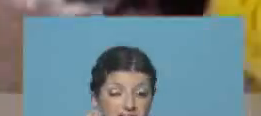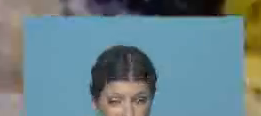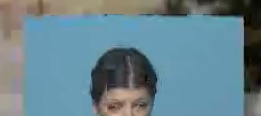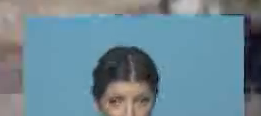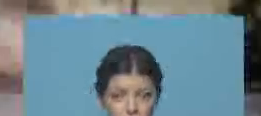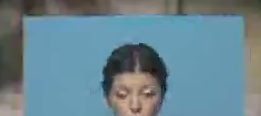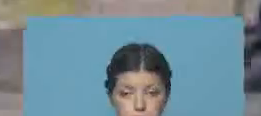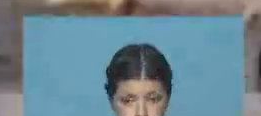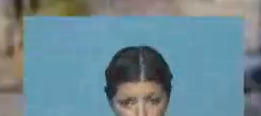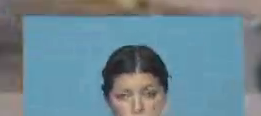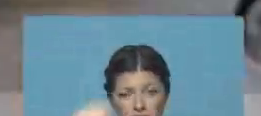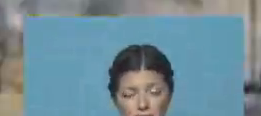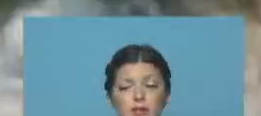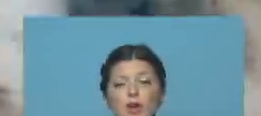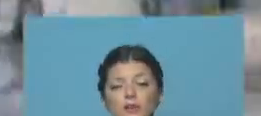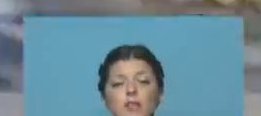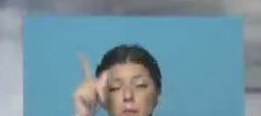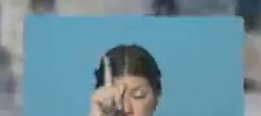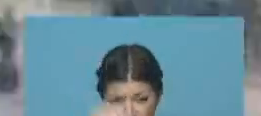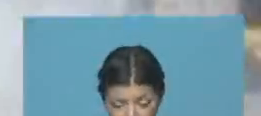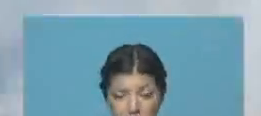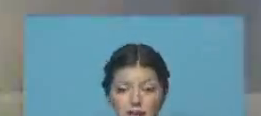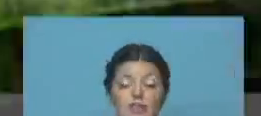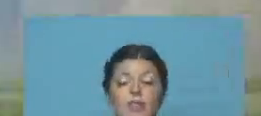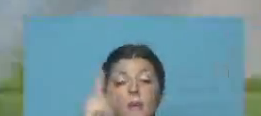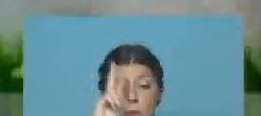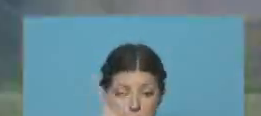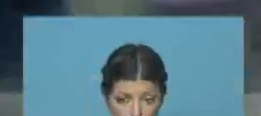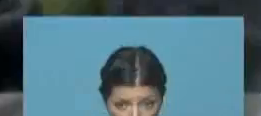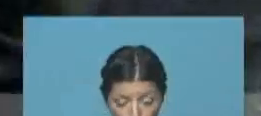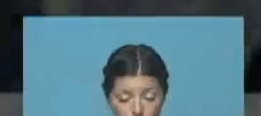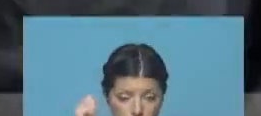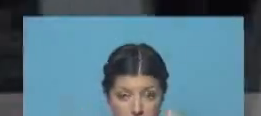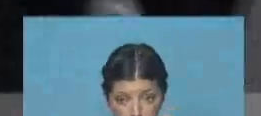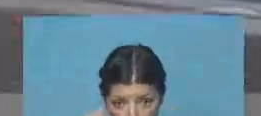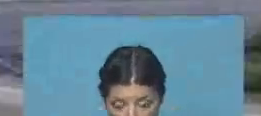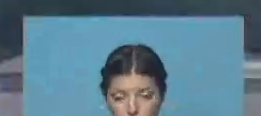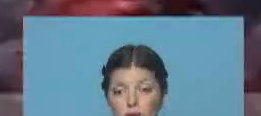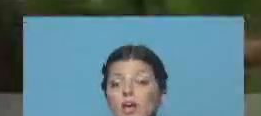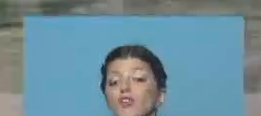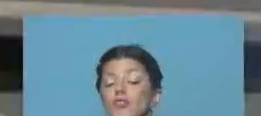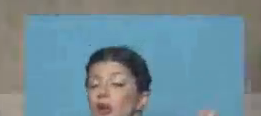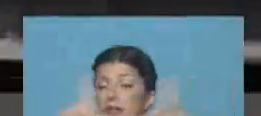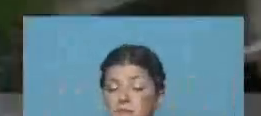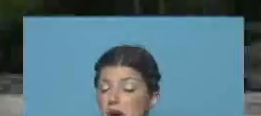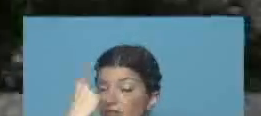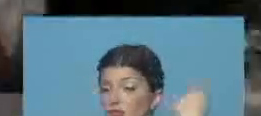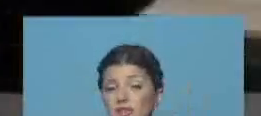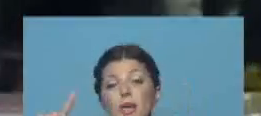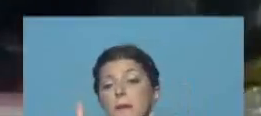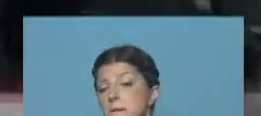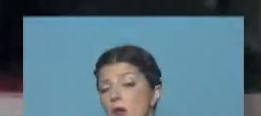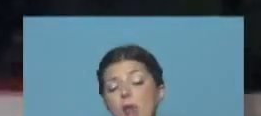habría herido a motociclistas de la Guardia Nacional Bolivariana. Distintas imágenes de la violencia para un